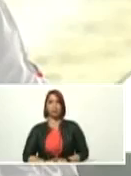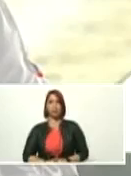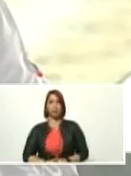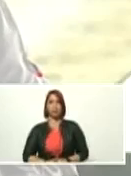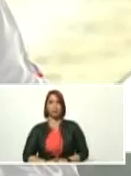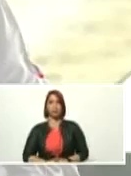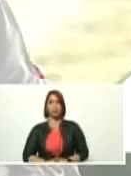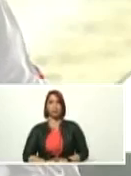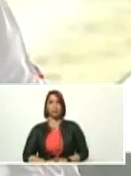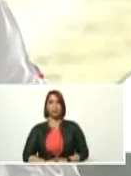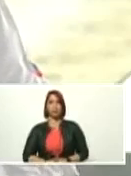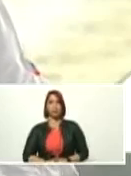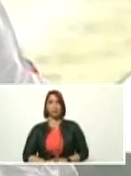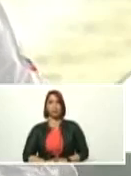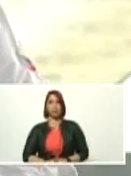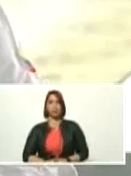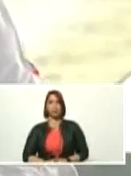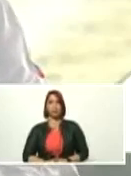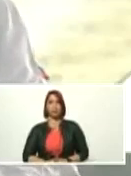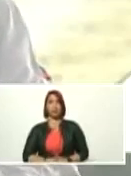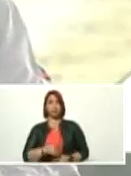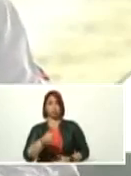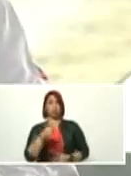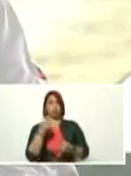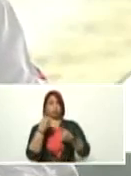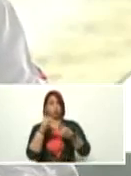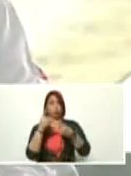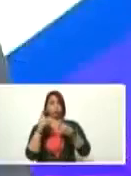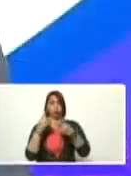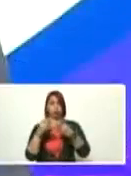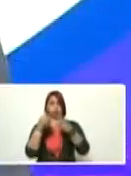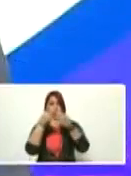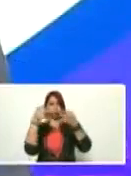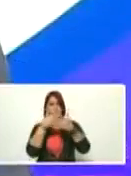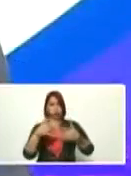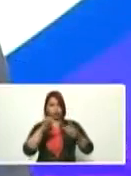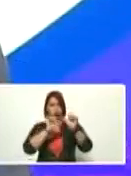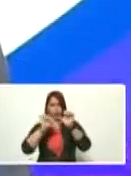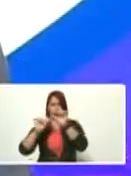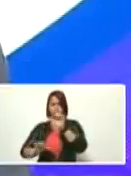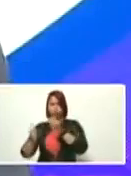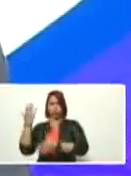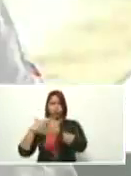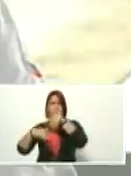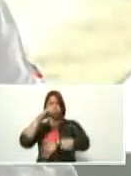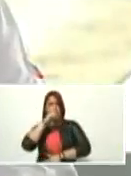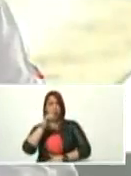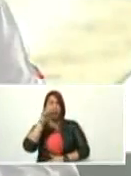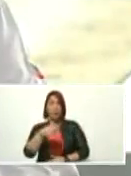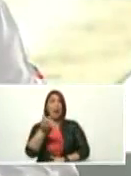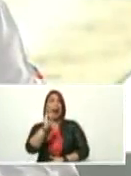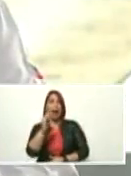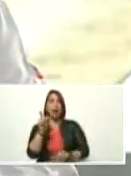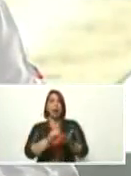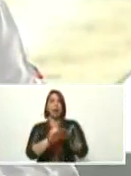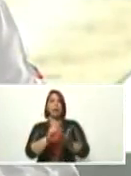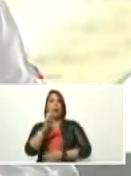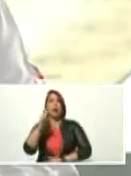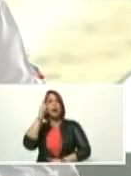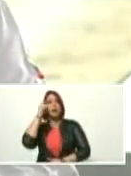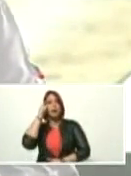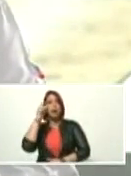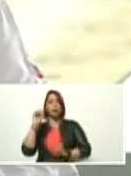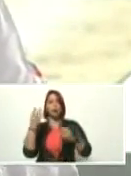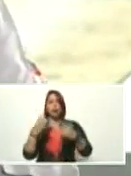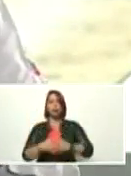Esto fue bien descrito en su momento y en su época. Inclusive hay un libro de Ernesto Villegas que